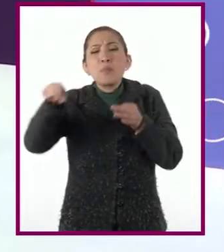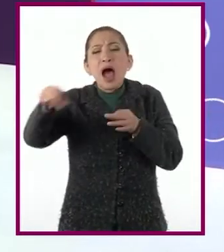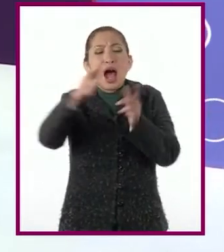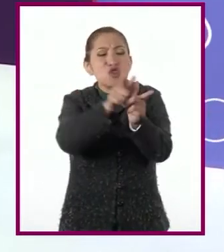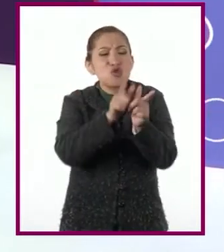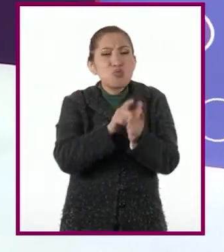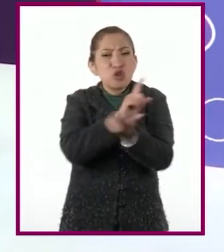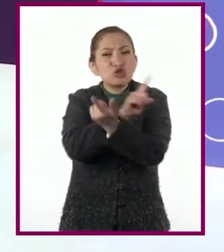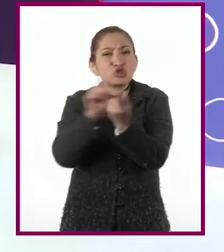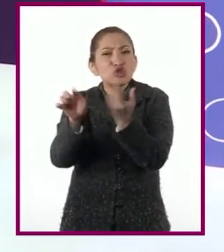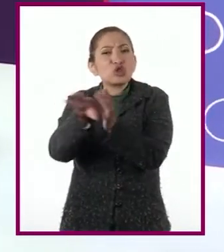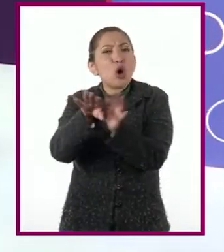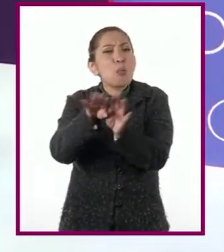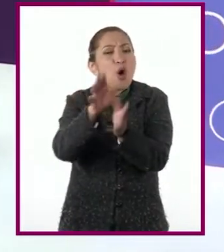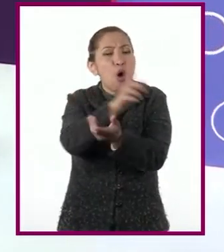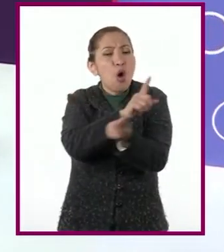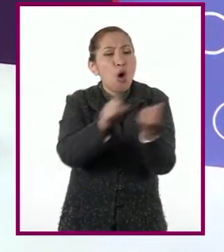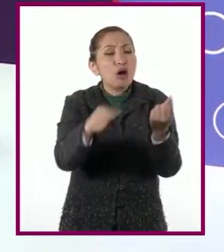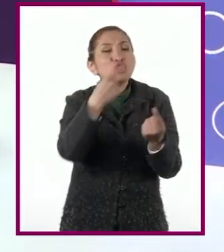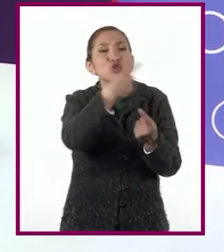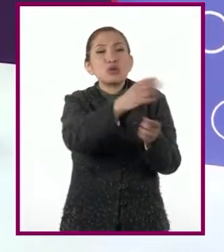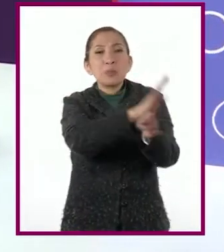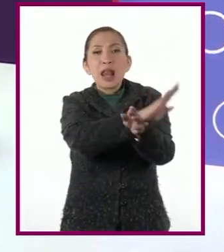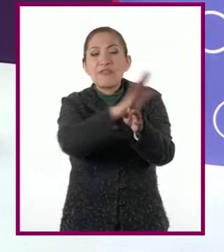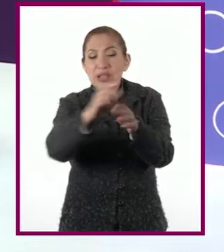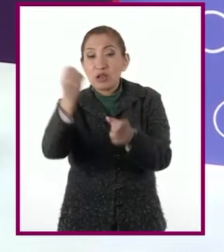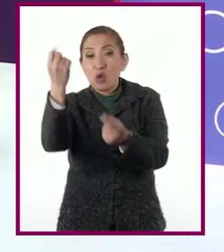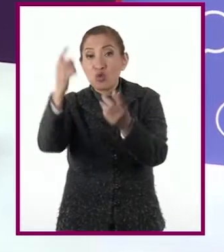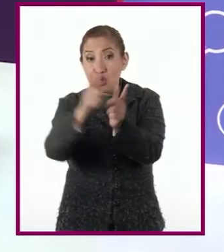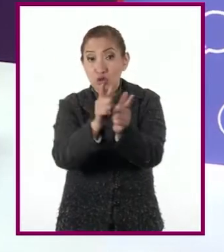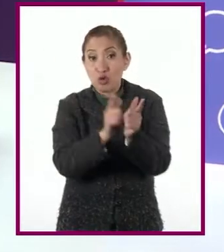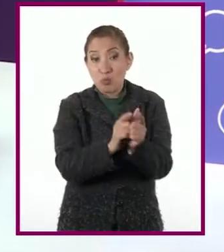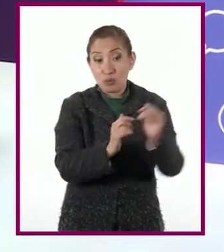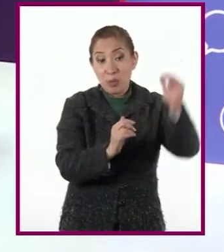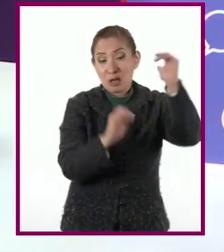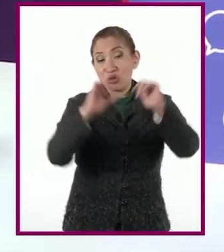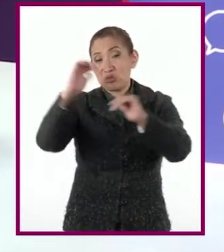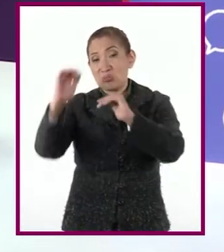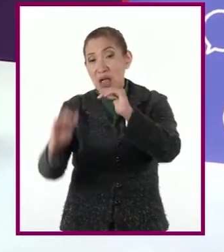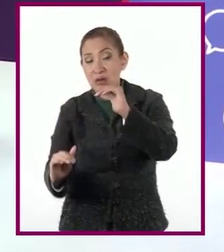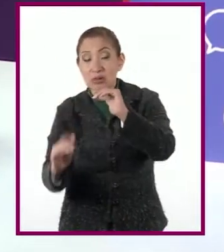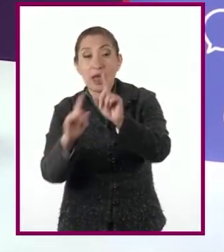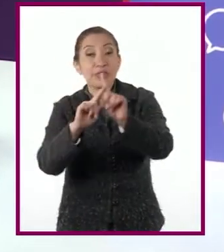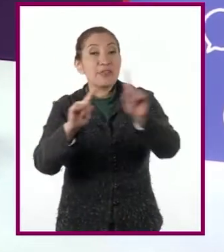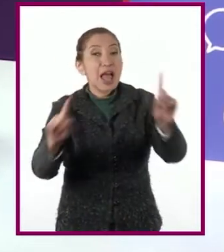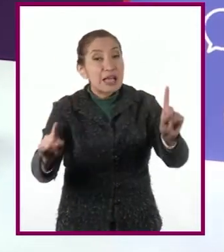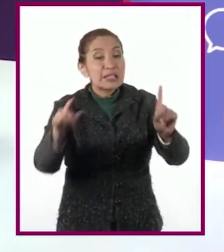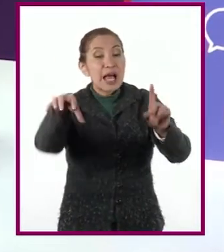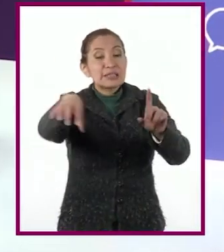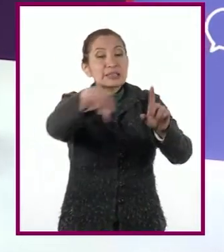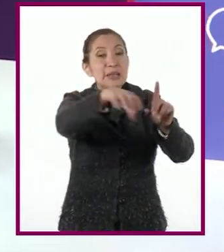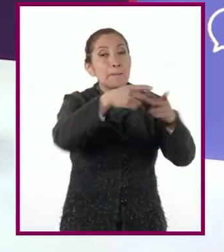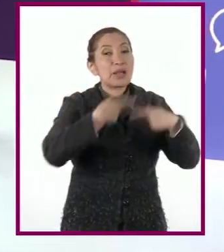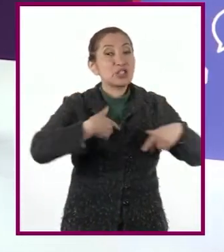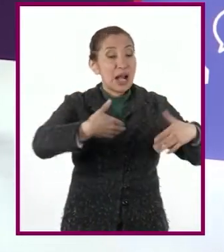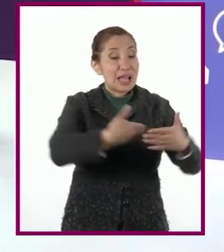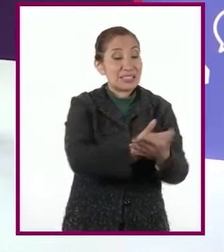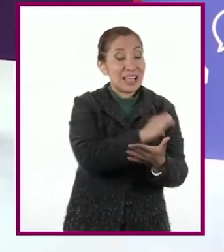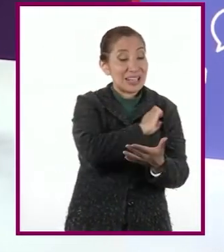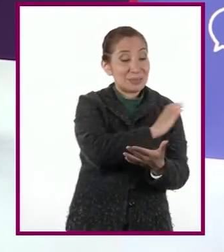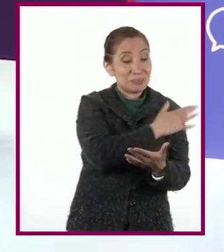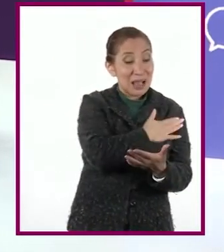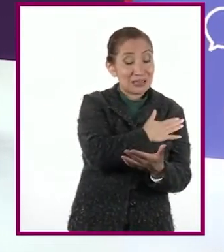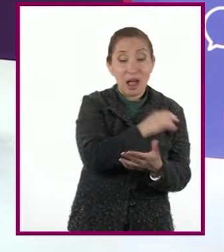grupos convivían, los privilegios que algunos grupos tenían sobre otros, la diferencia entre las personas que nacían en